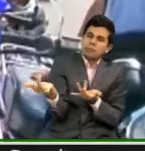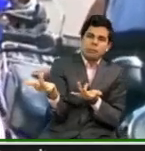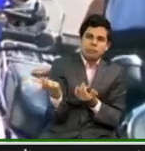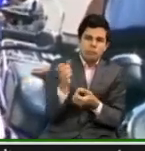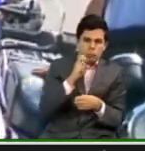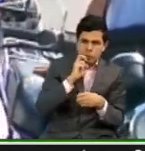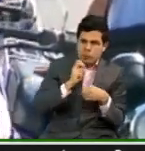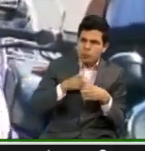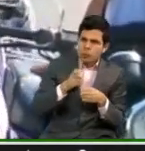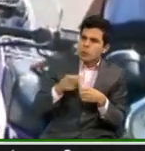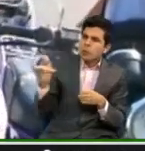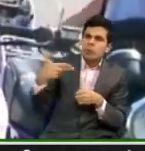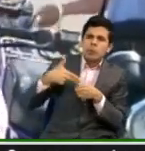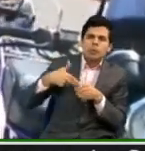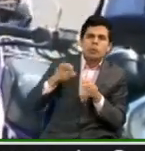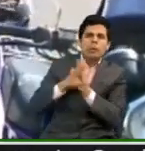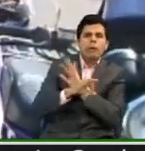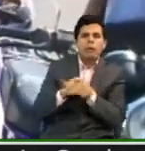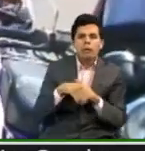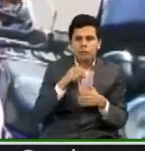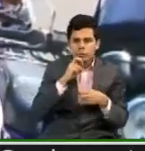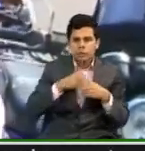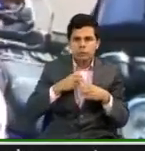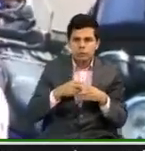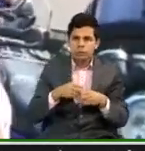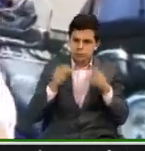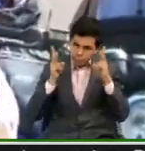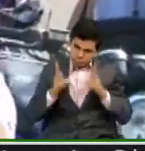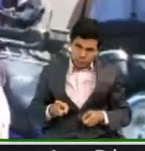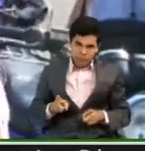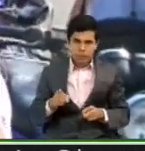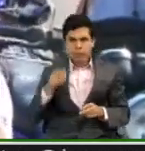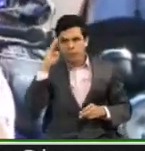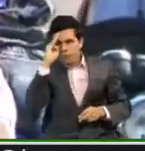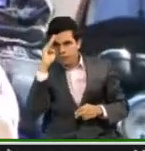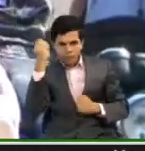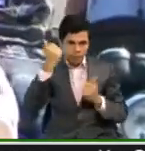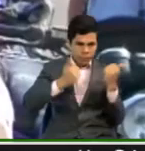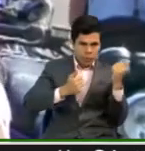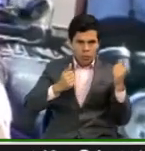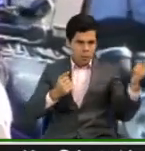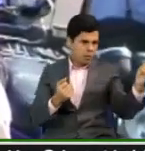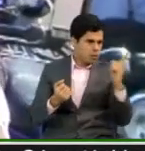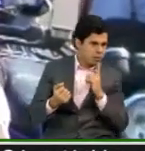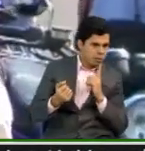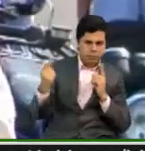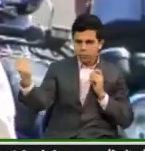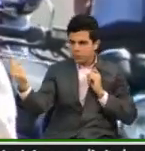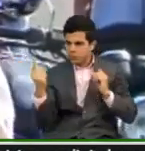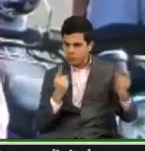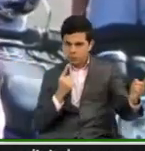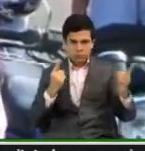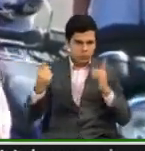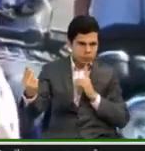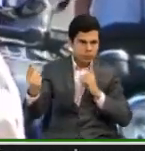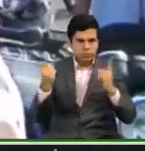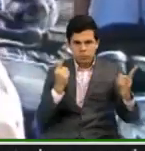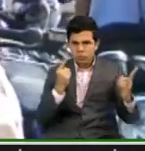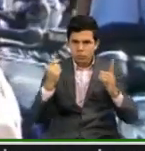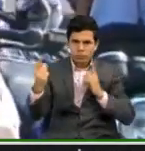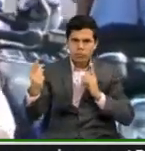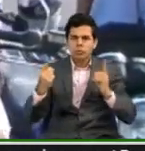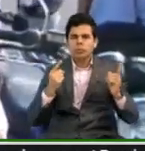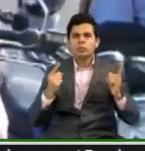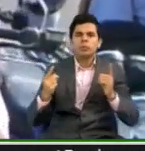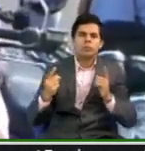que no me dejan de meter un civil y un policía, un civil y un policía, pero hasta que no tanquean ellos de las 7 a